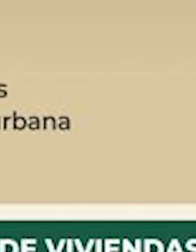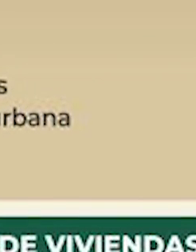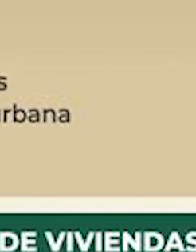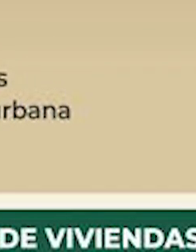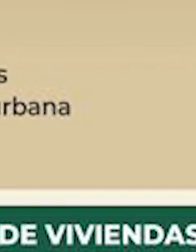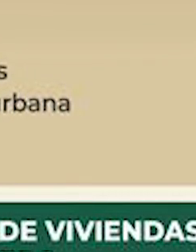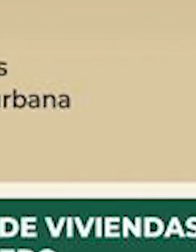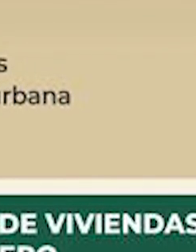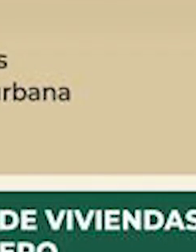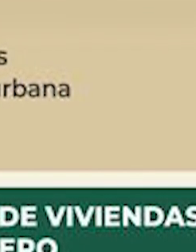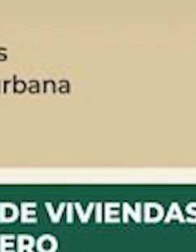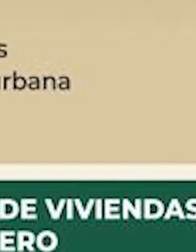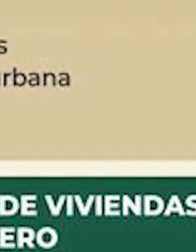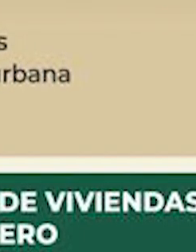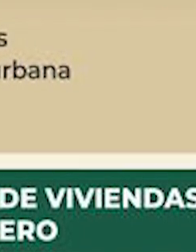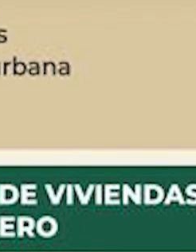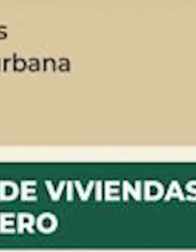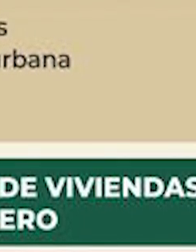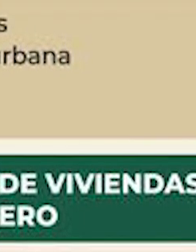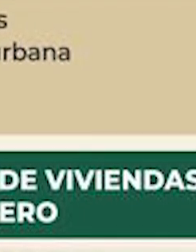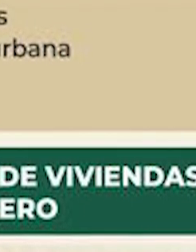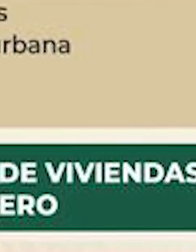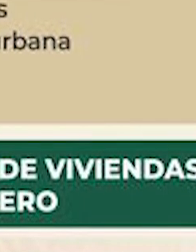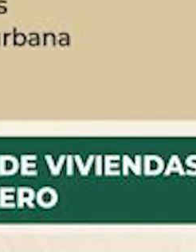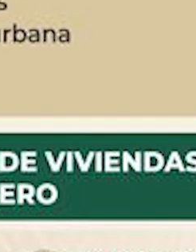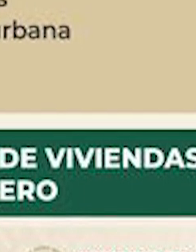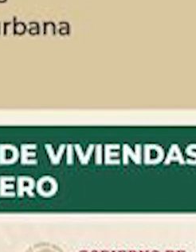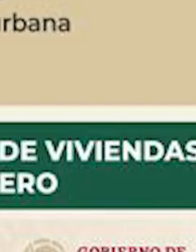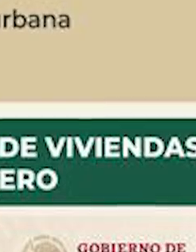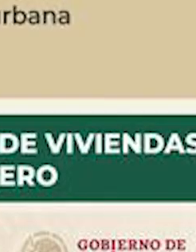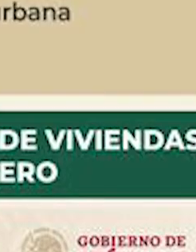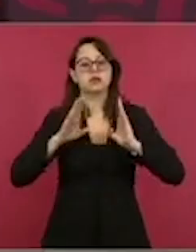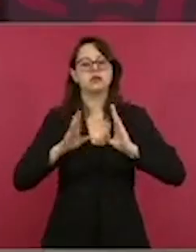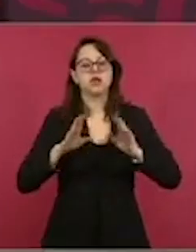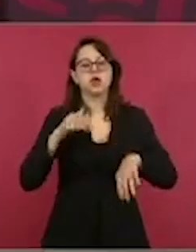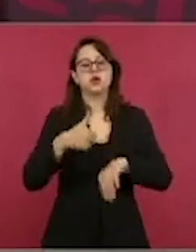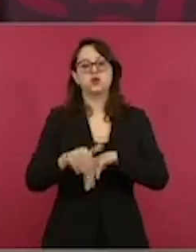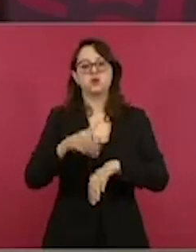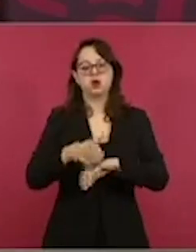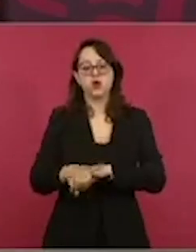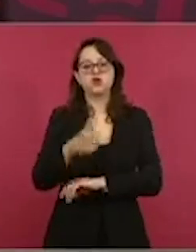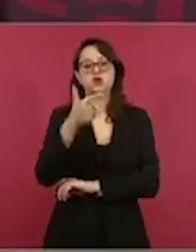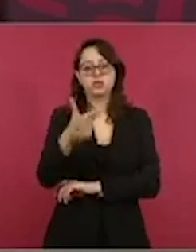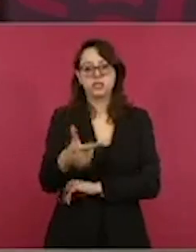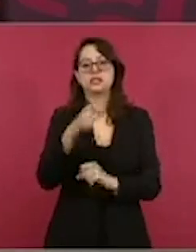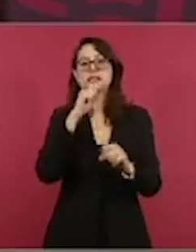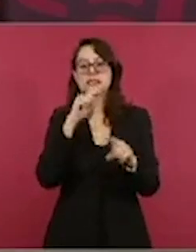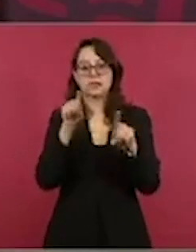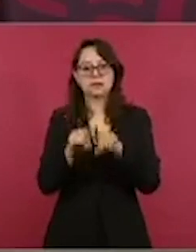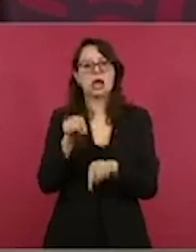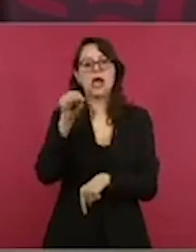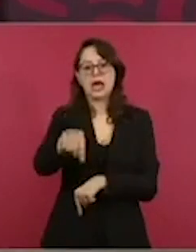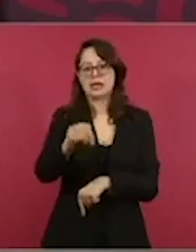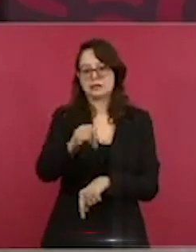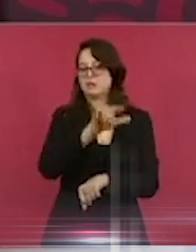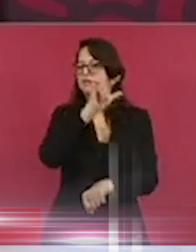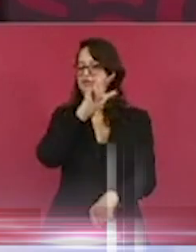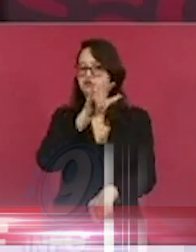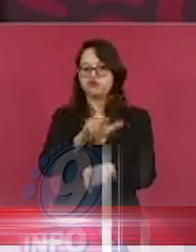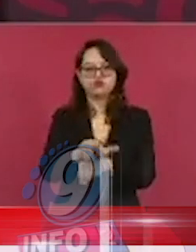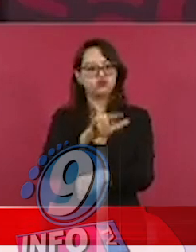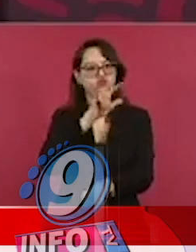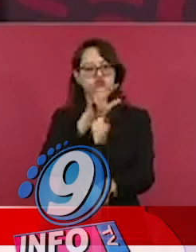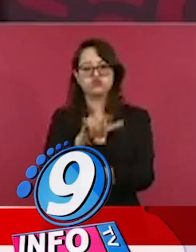combustible y se han restablecido los servicios de salud con el refuerzo de brigadas médicas. Esta base se